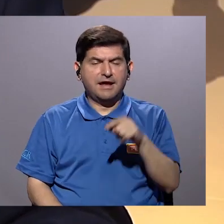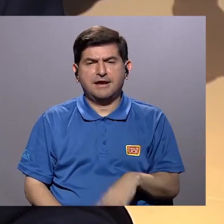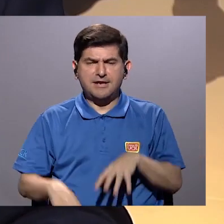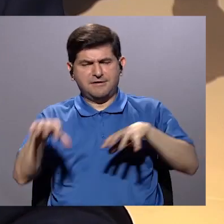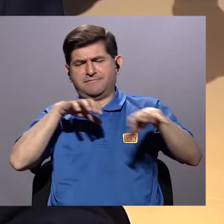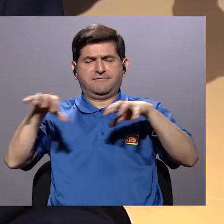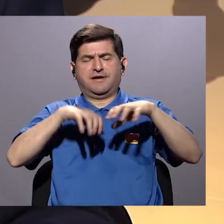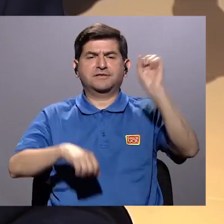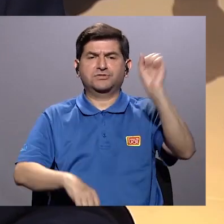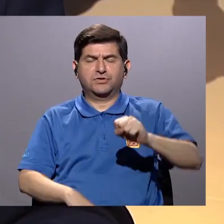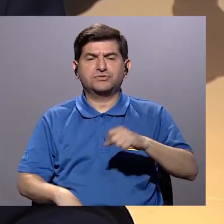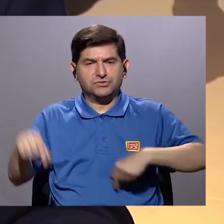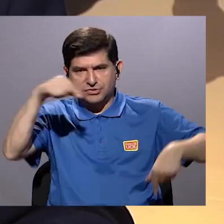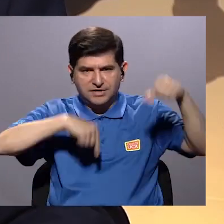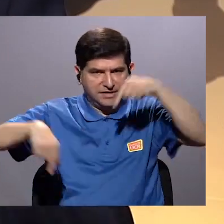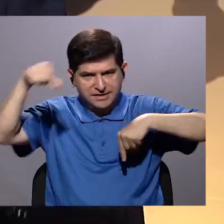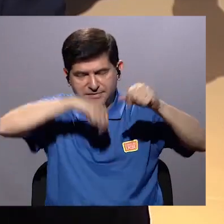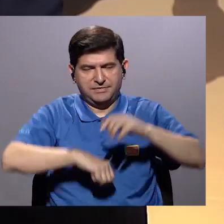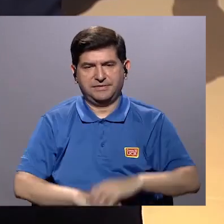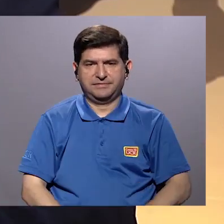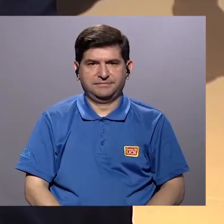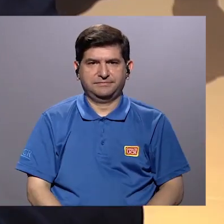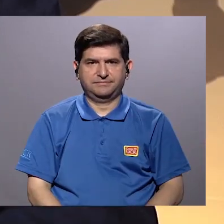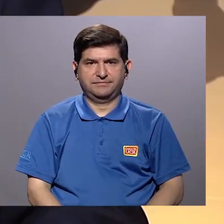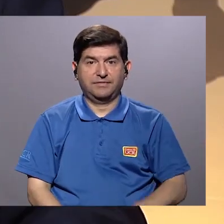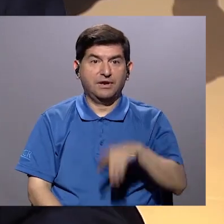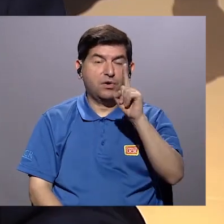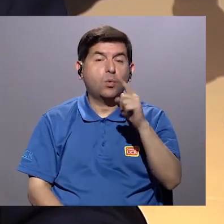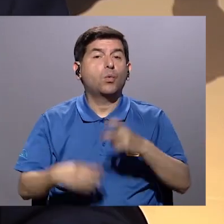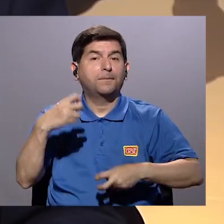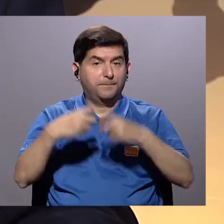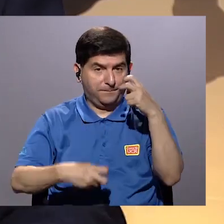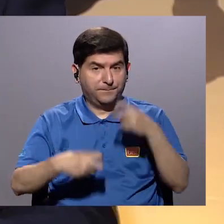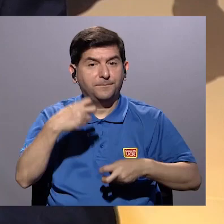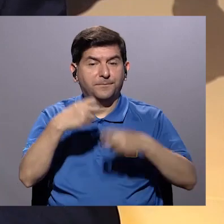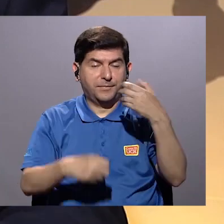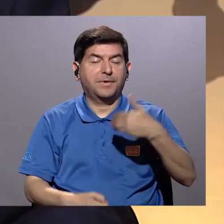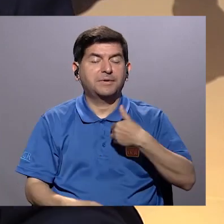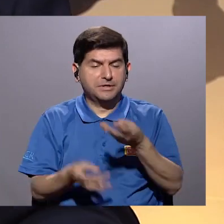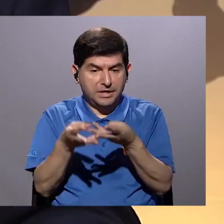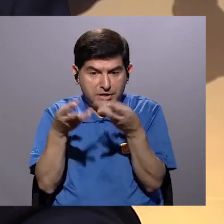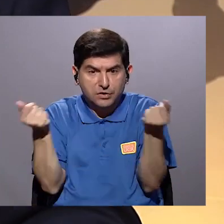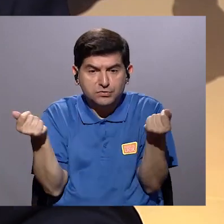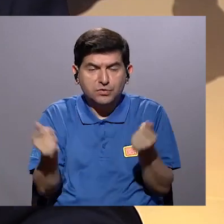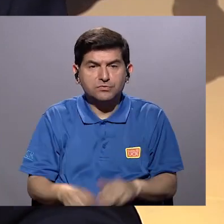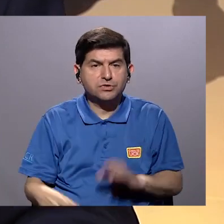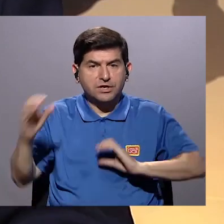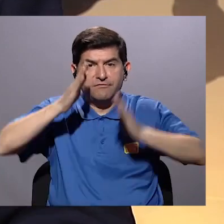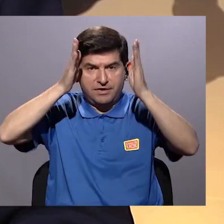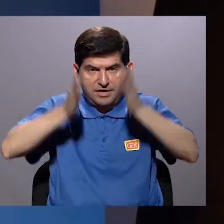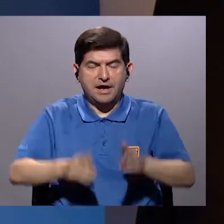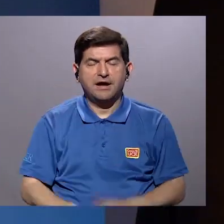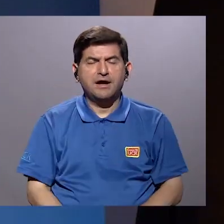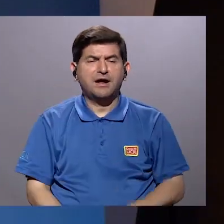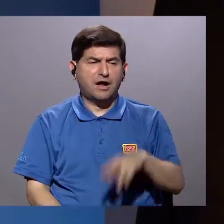en términos químicos, ¿verdad? Y eso fue uno de los problemas, ¿verdad?, que tuvieron que resolver justamente estos científicos. Claro, cuando Whittingham hizo la primera